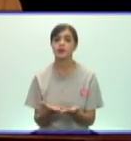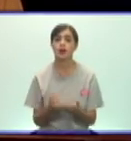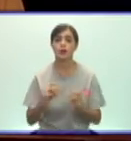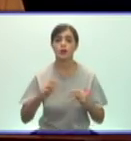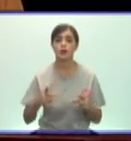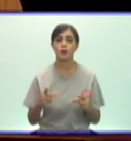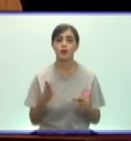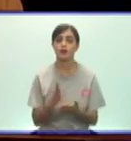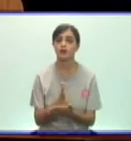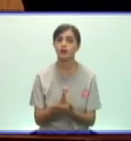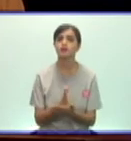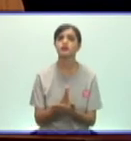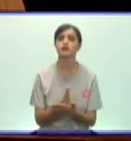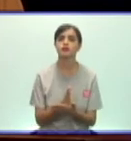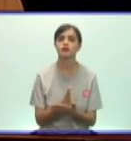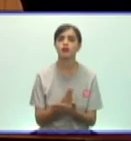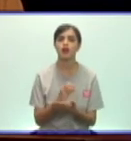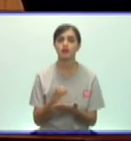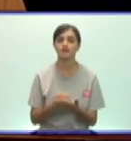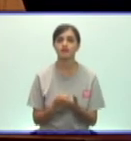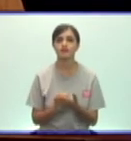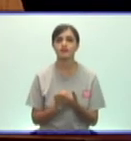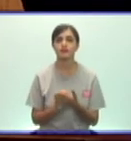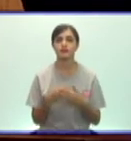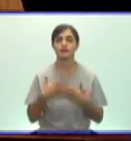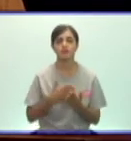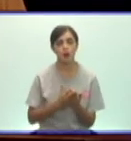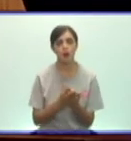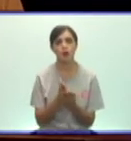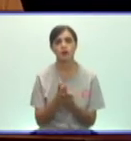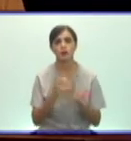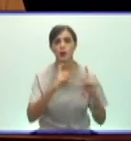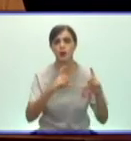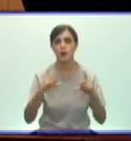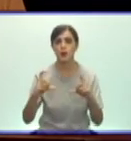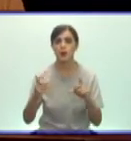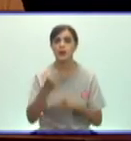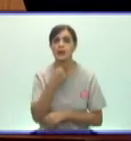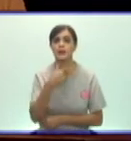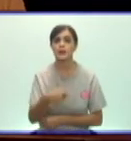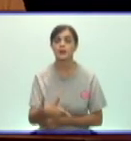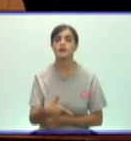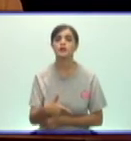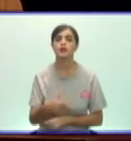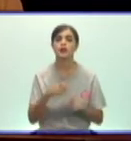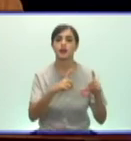próximos espacios donde vamos a seguir proyectando imágenes un poco que ejemplifiquen